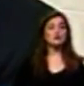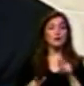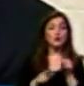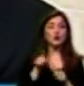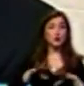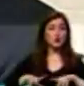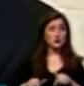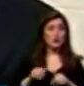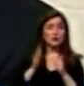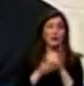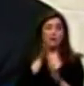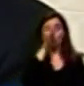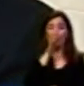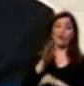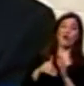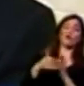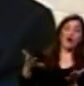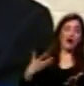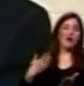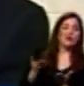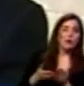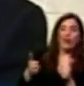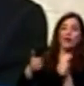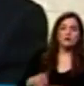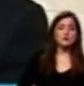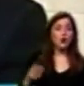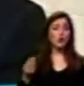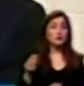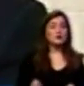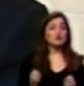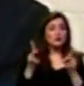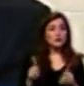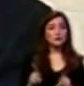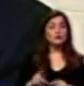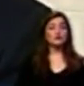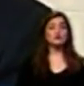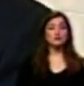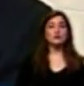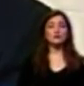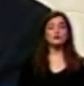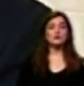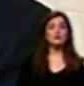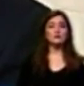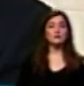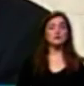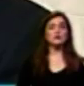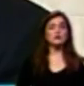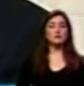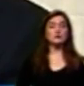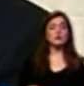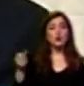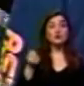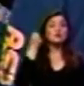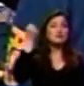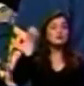no vuelvan a burlarse de nosotros, para que los jóvenes tengan la oportunidad de ejercer su